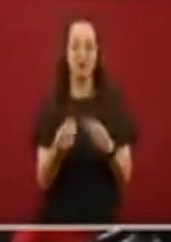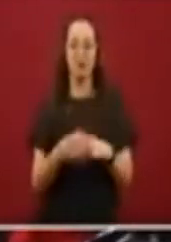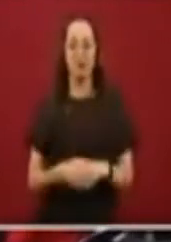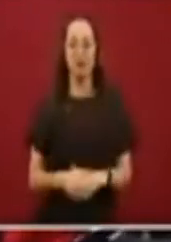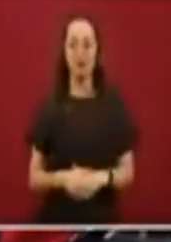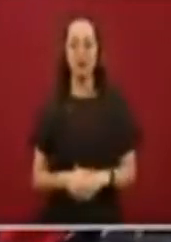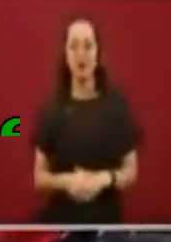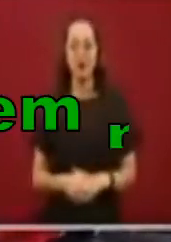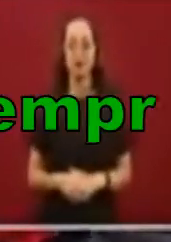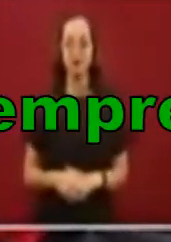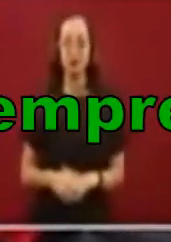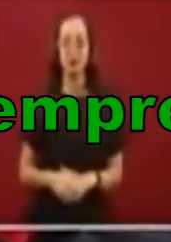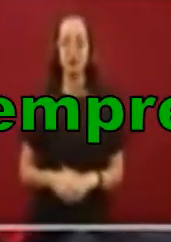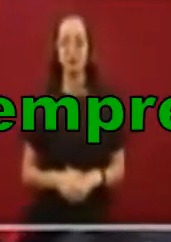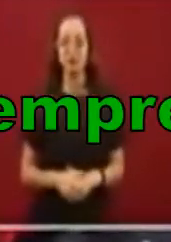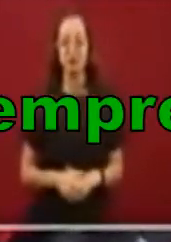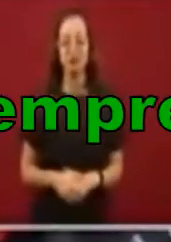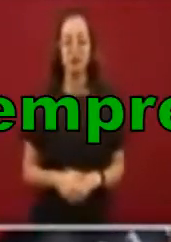a entregar